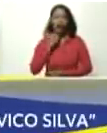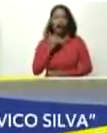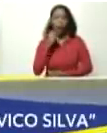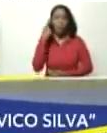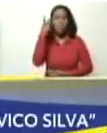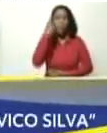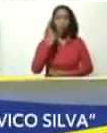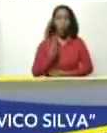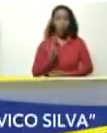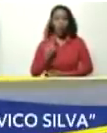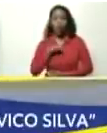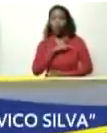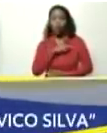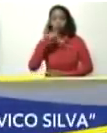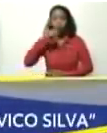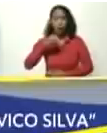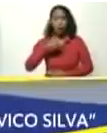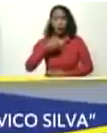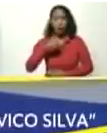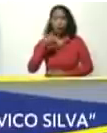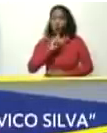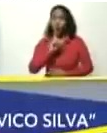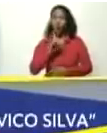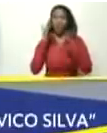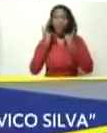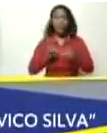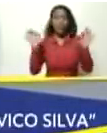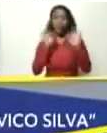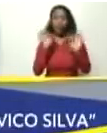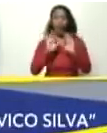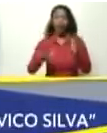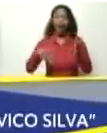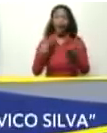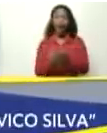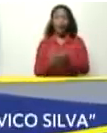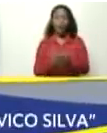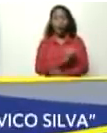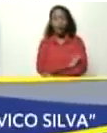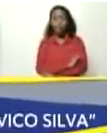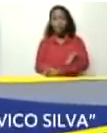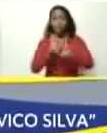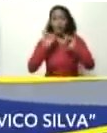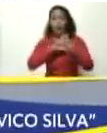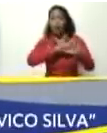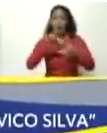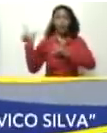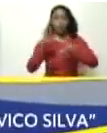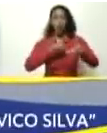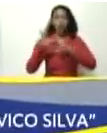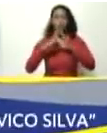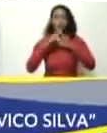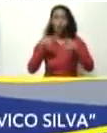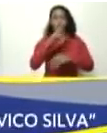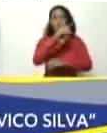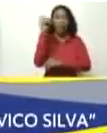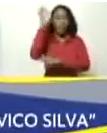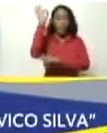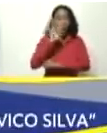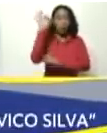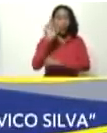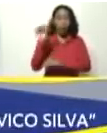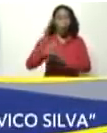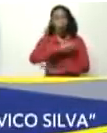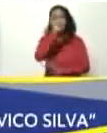pregunta? Nosotros estamos aquí, no vamos a descansar hasta que quede todo al